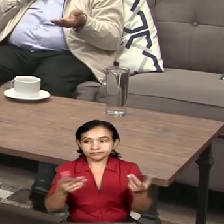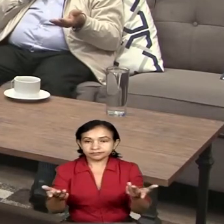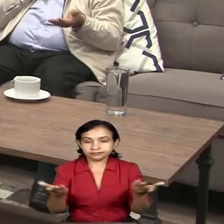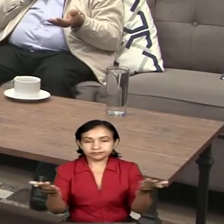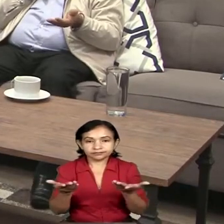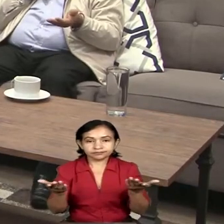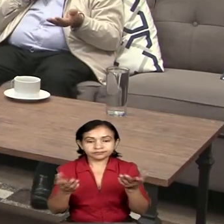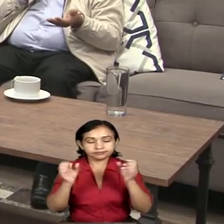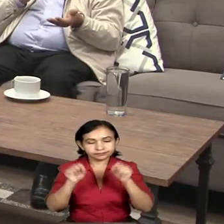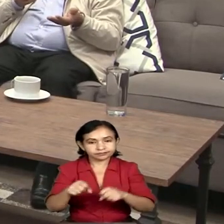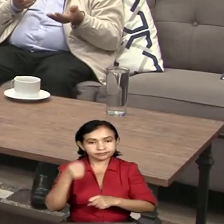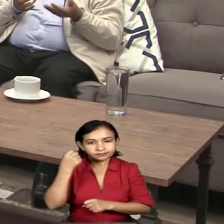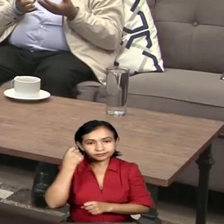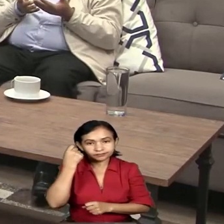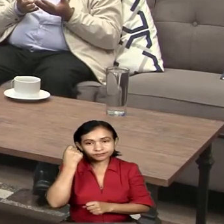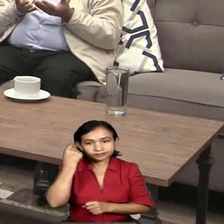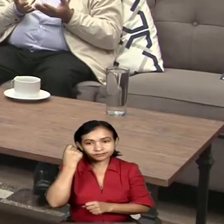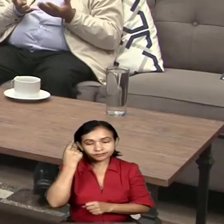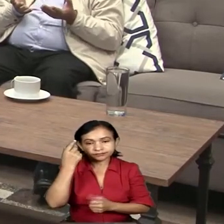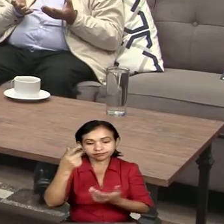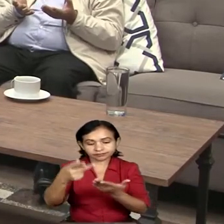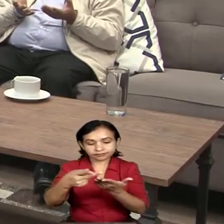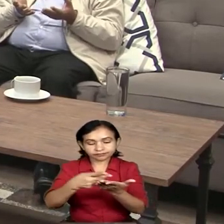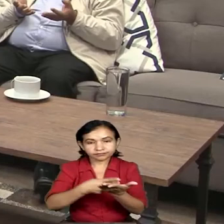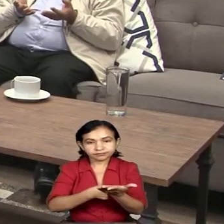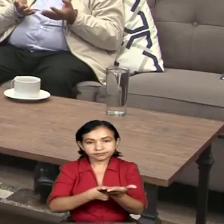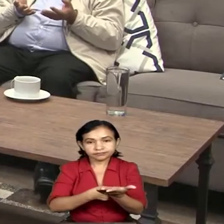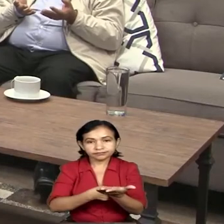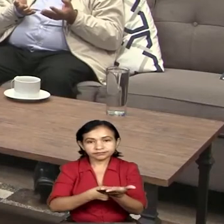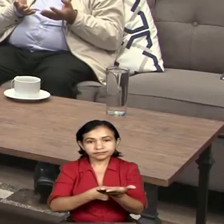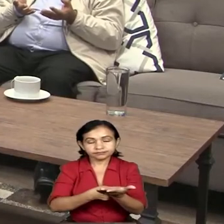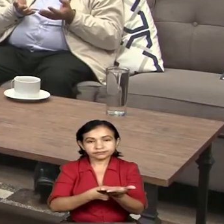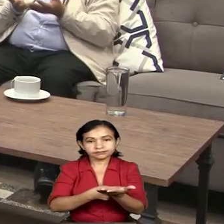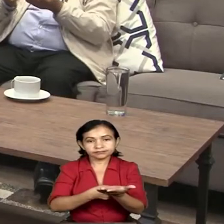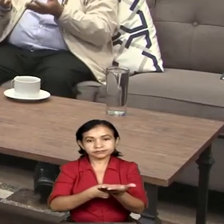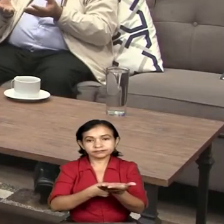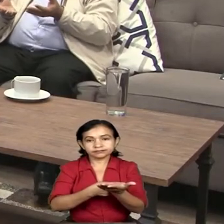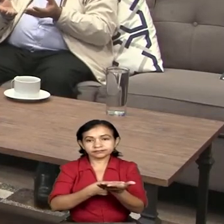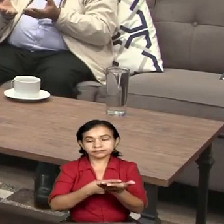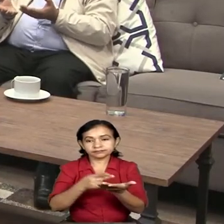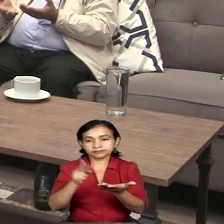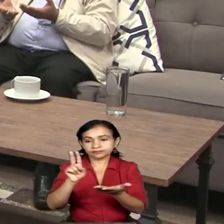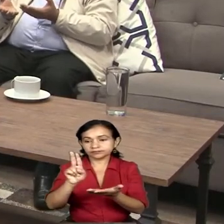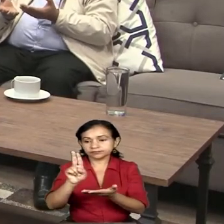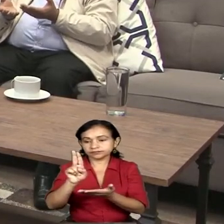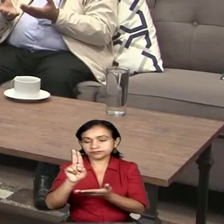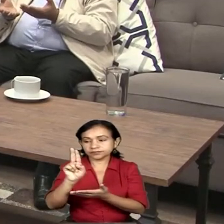¿Cómo puedes entender proyectos como Usura Cero?